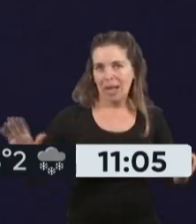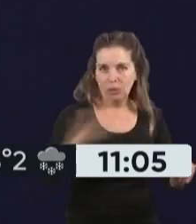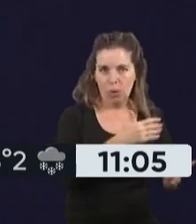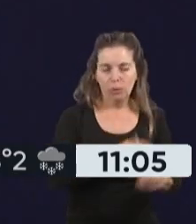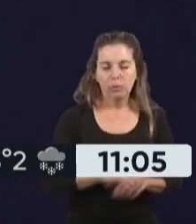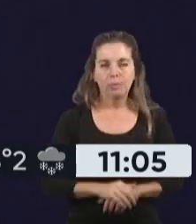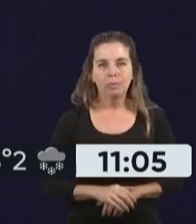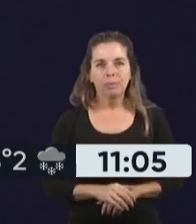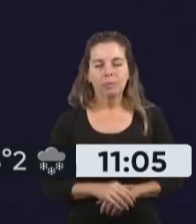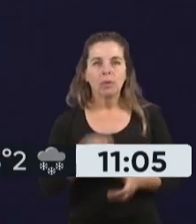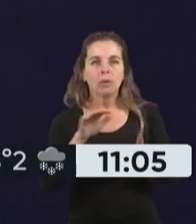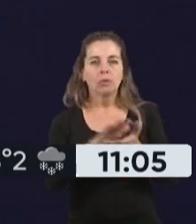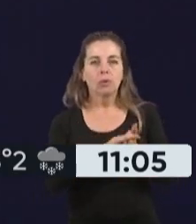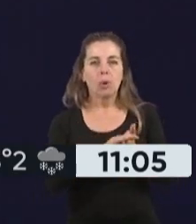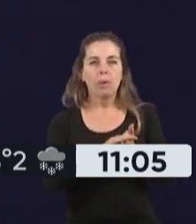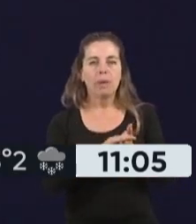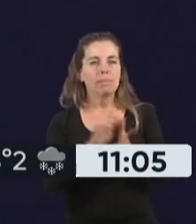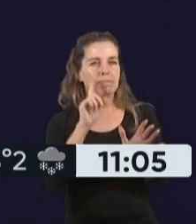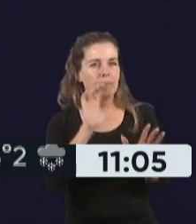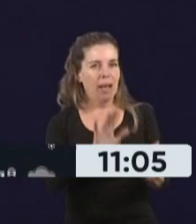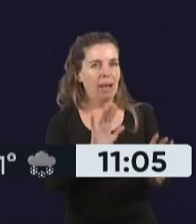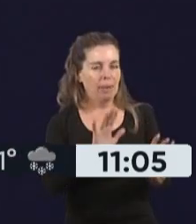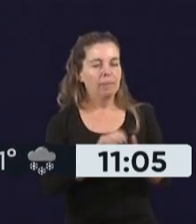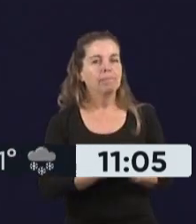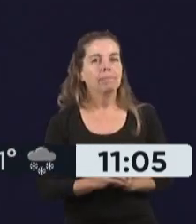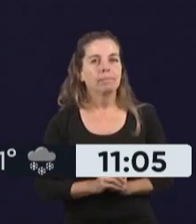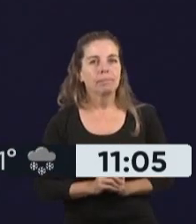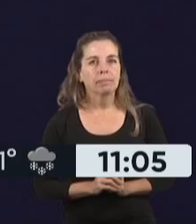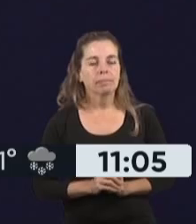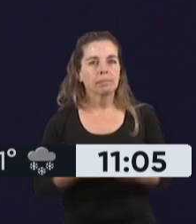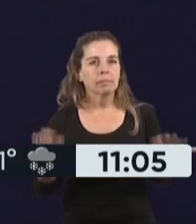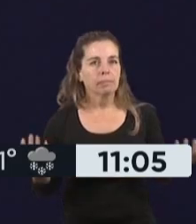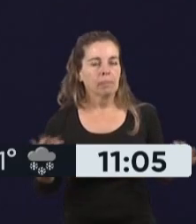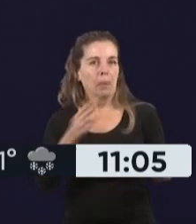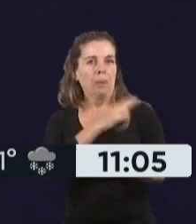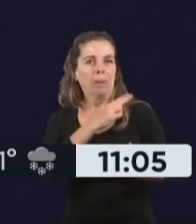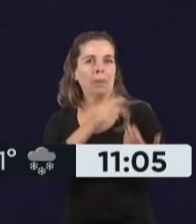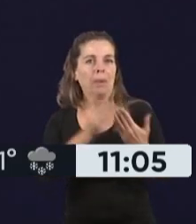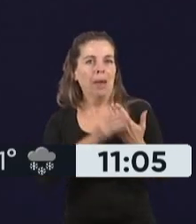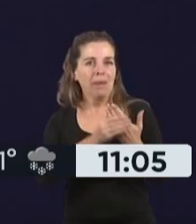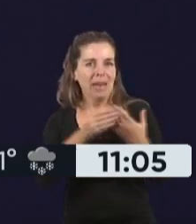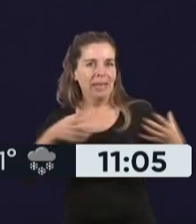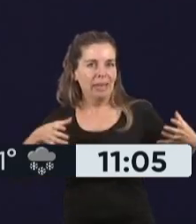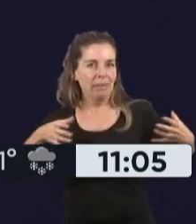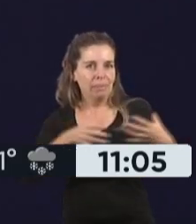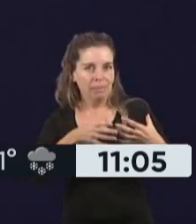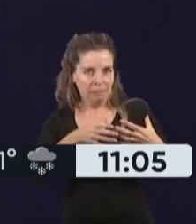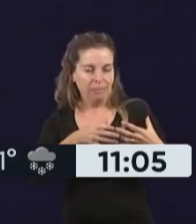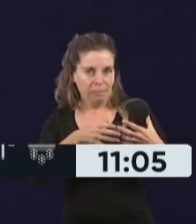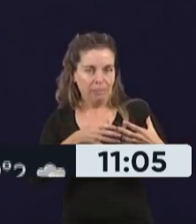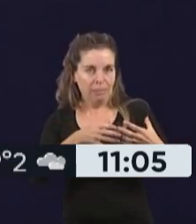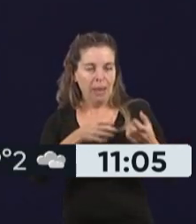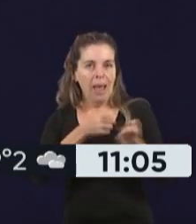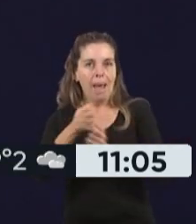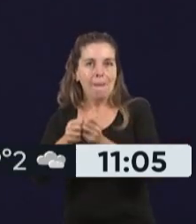supuesto. Con respecto, no, a ver, la jefatura de gabinete, quien tiene a su cargo las empresas